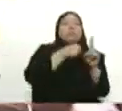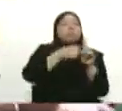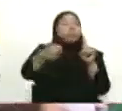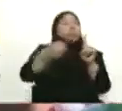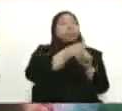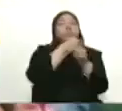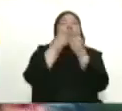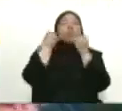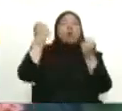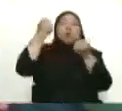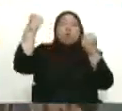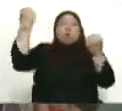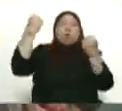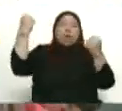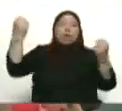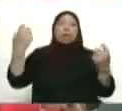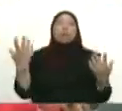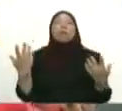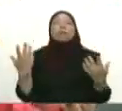parejo